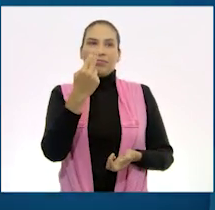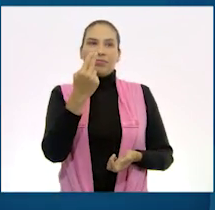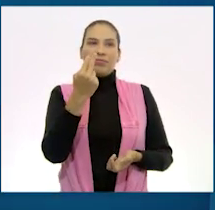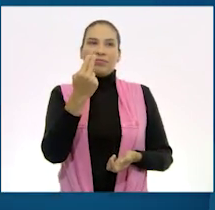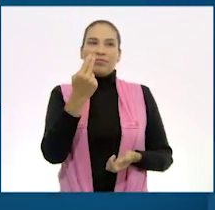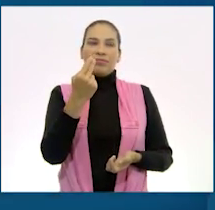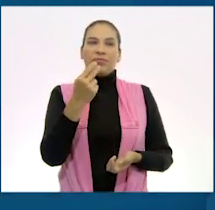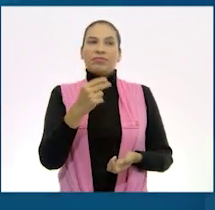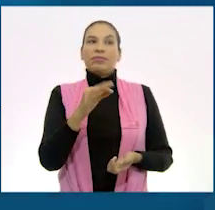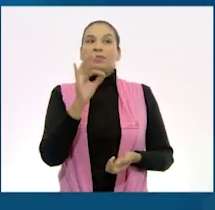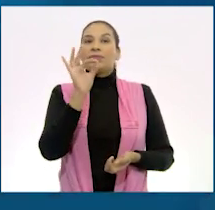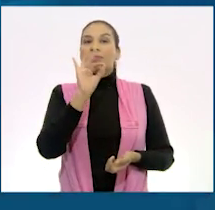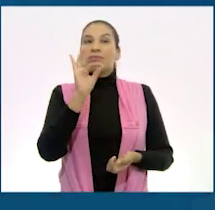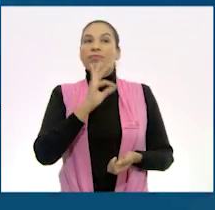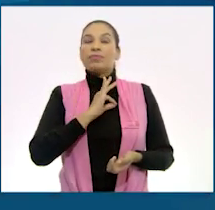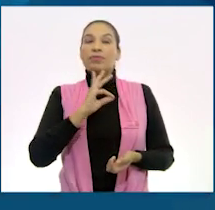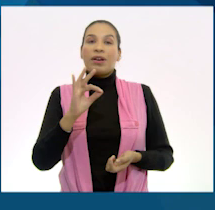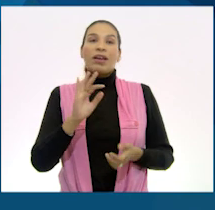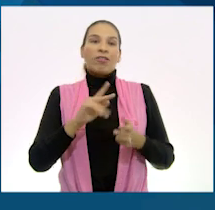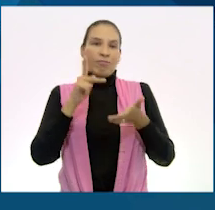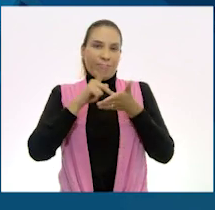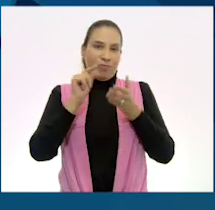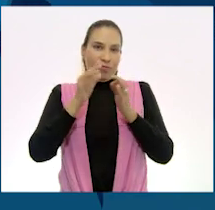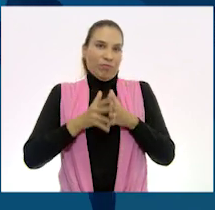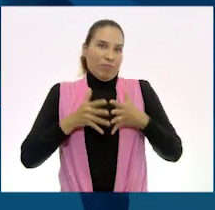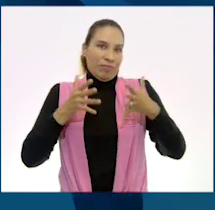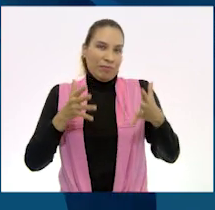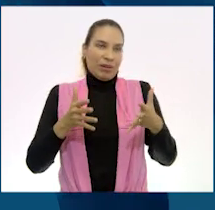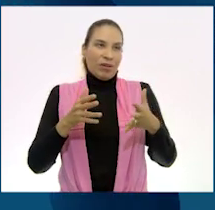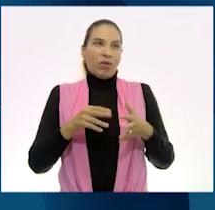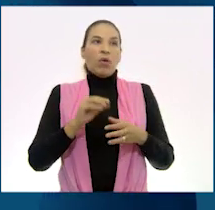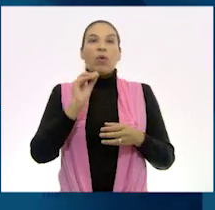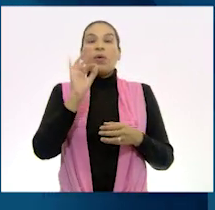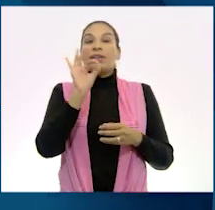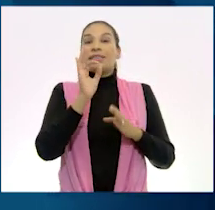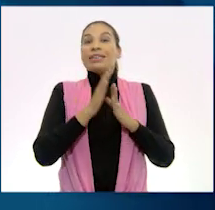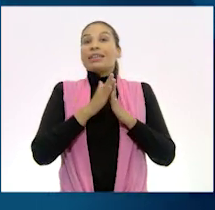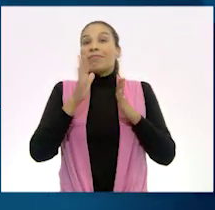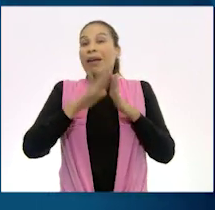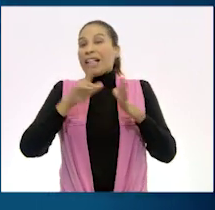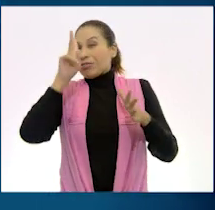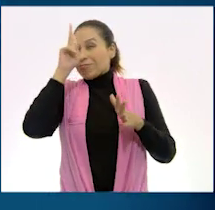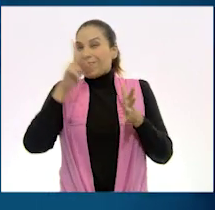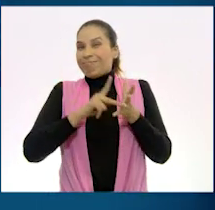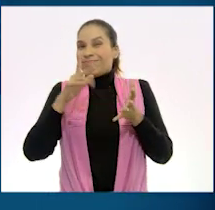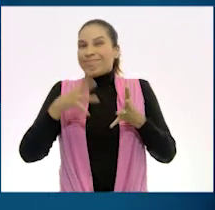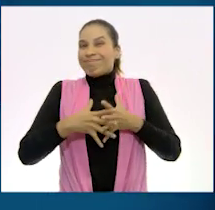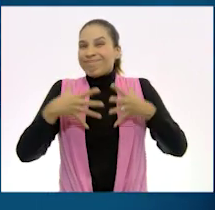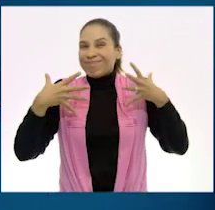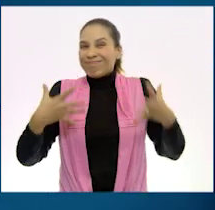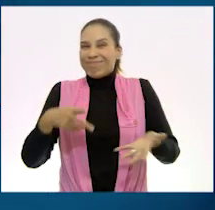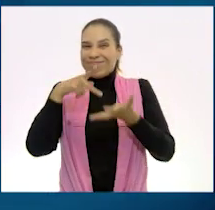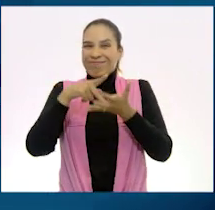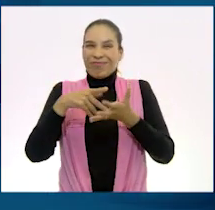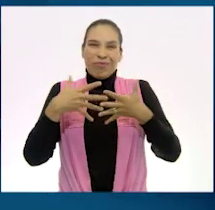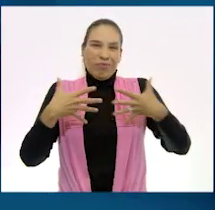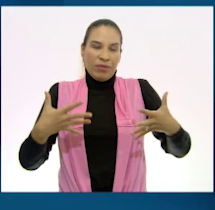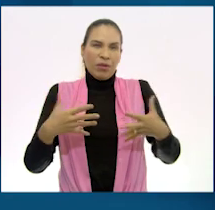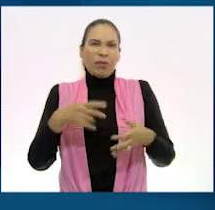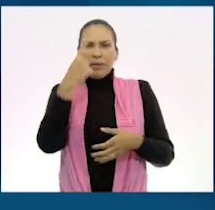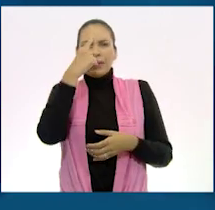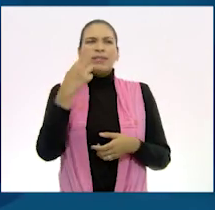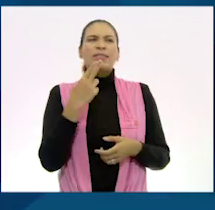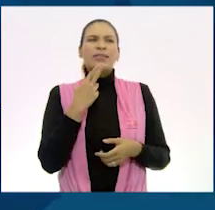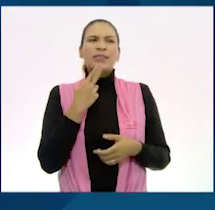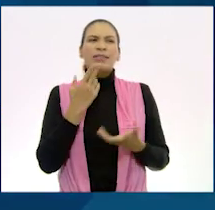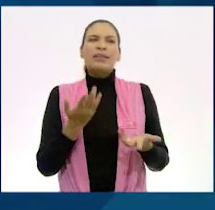25, y podría estar en sobrepeso o en preobesidad. ¿Esto para qué me sirve?